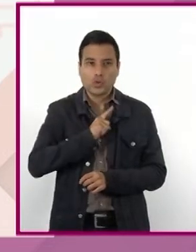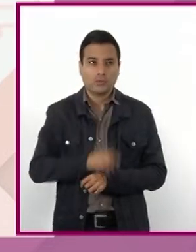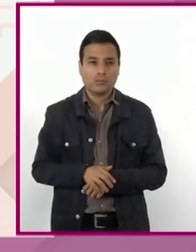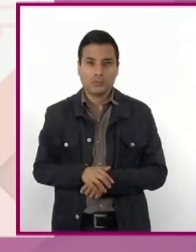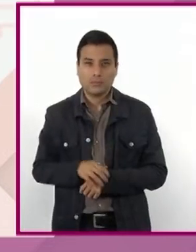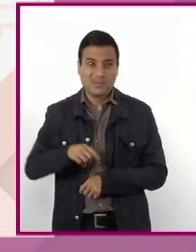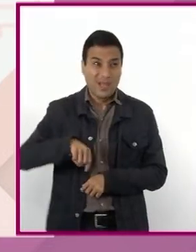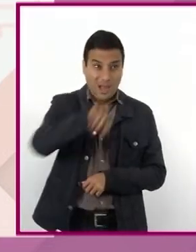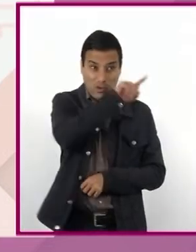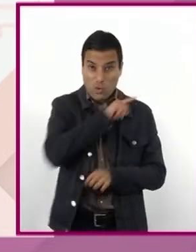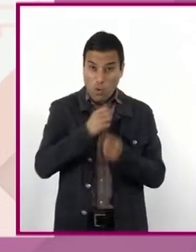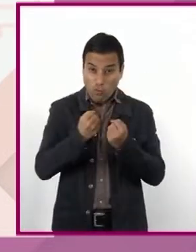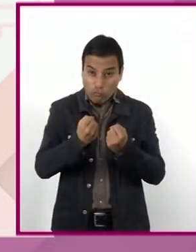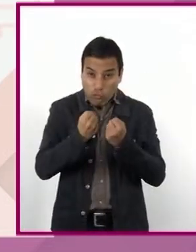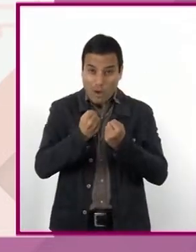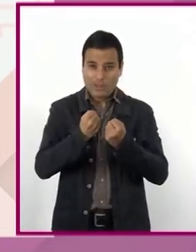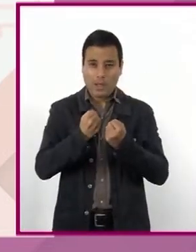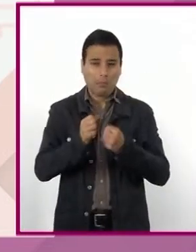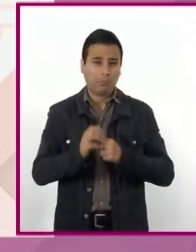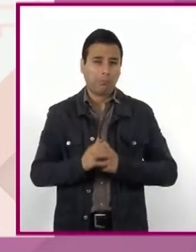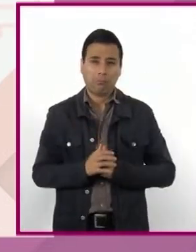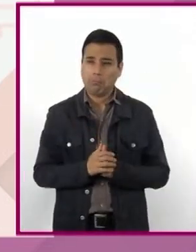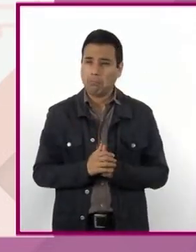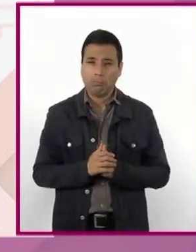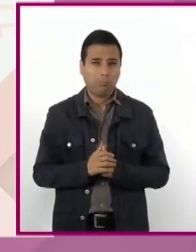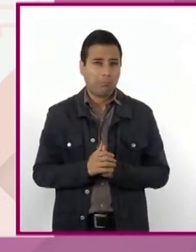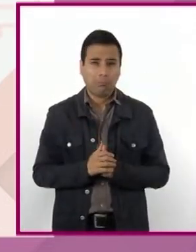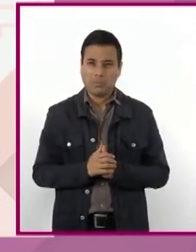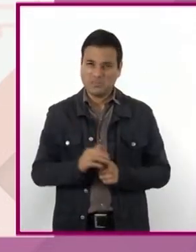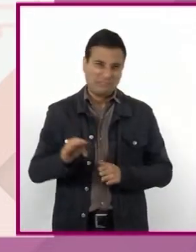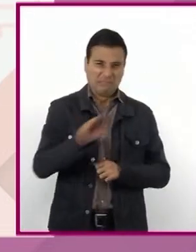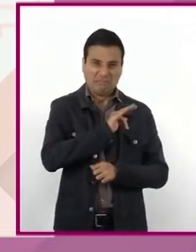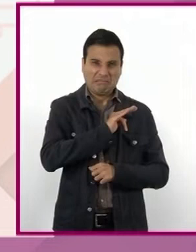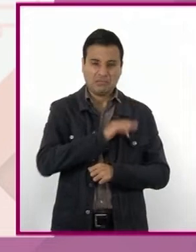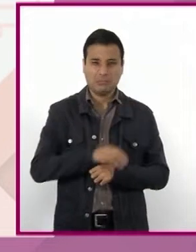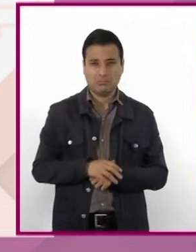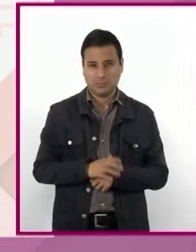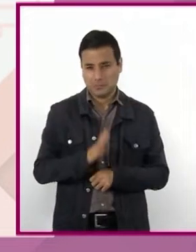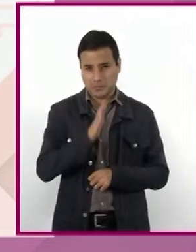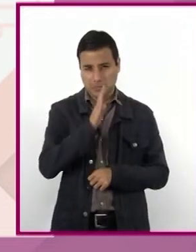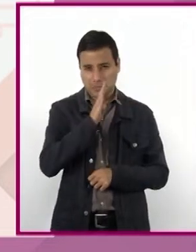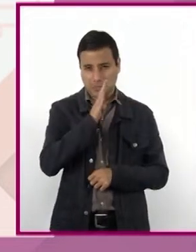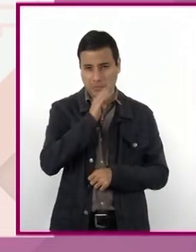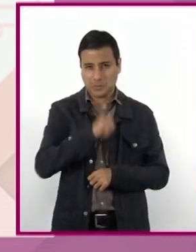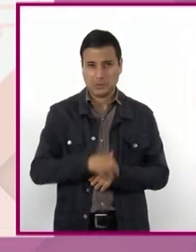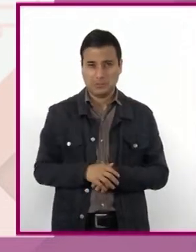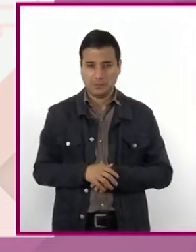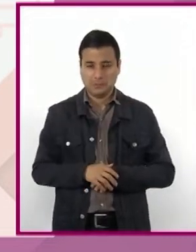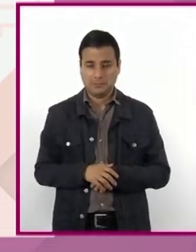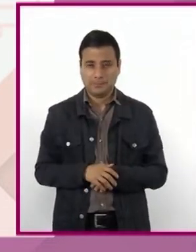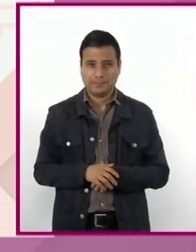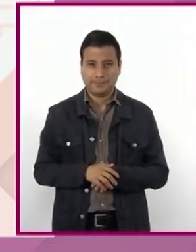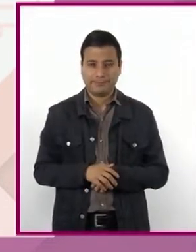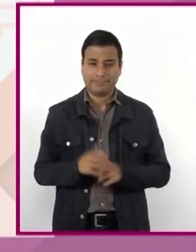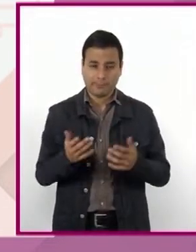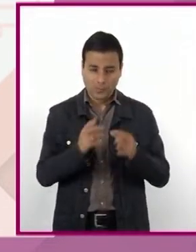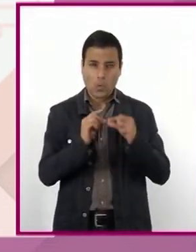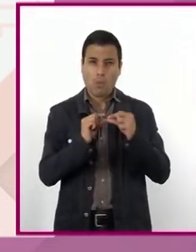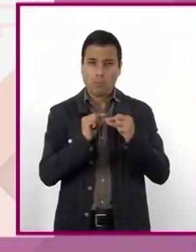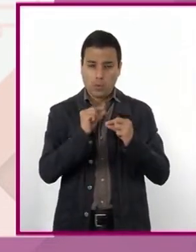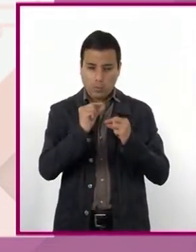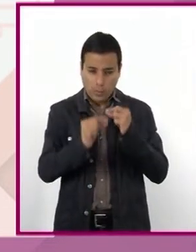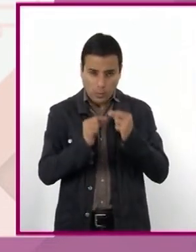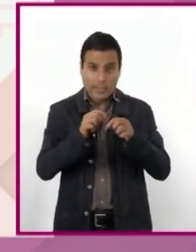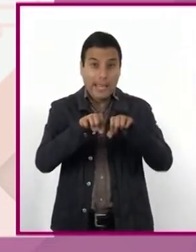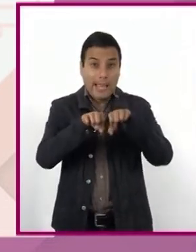la fuerza necesaria para alcanzar tal nivel de divinidad como lo hace la inmortalidad. Poco a poco el equipo